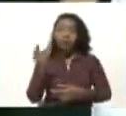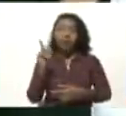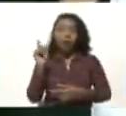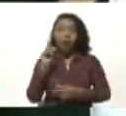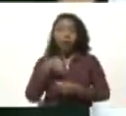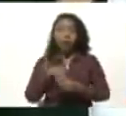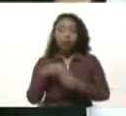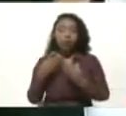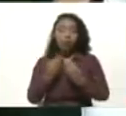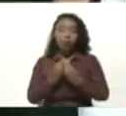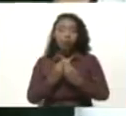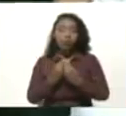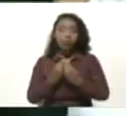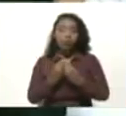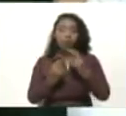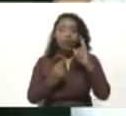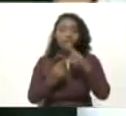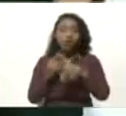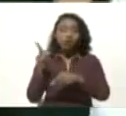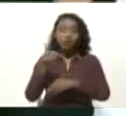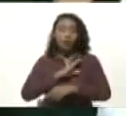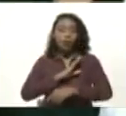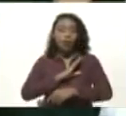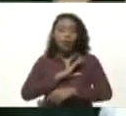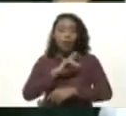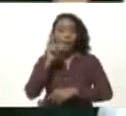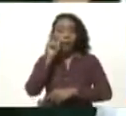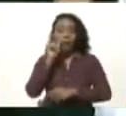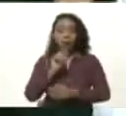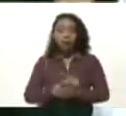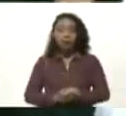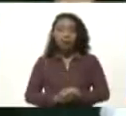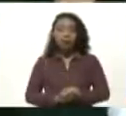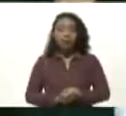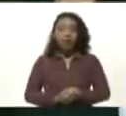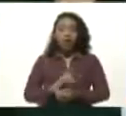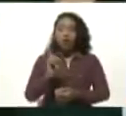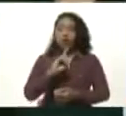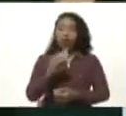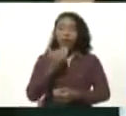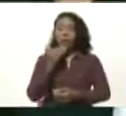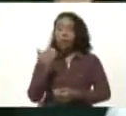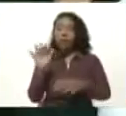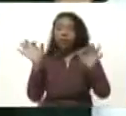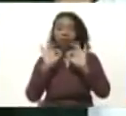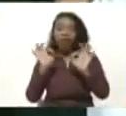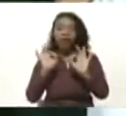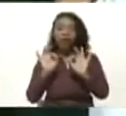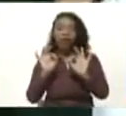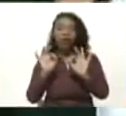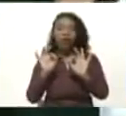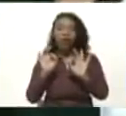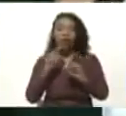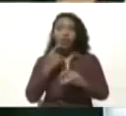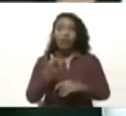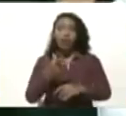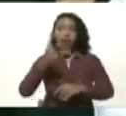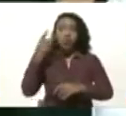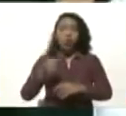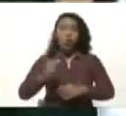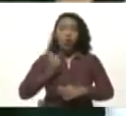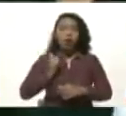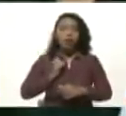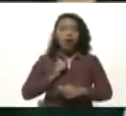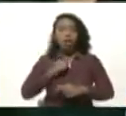estar con ver a su papá, no nos permitieron nada, nos negaron de cualquier derecho como